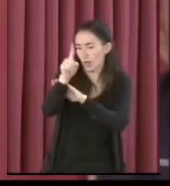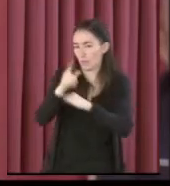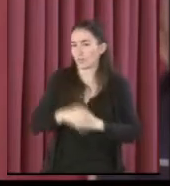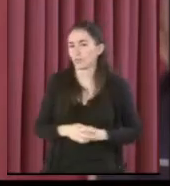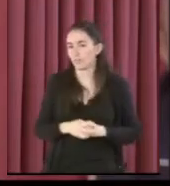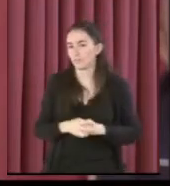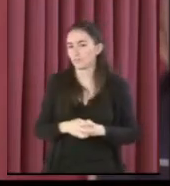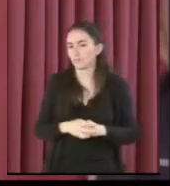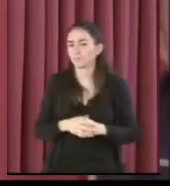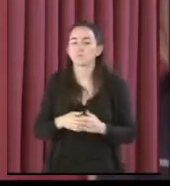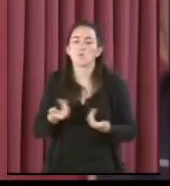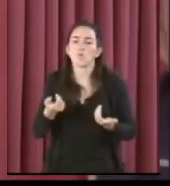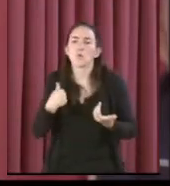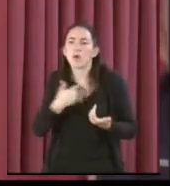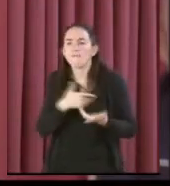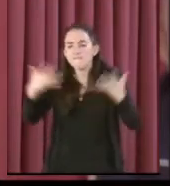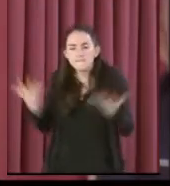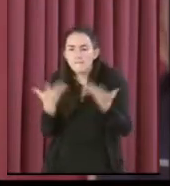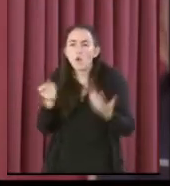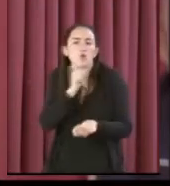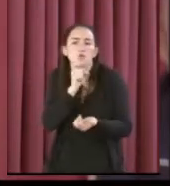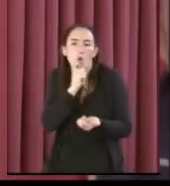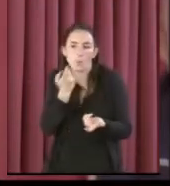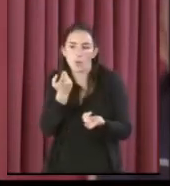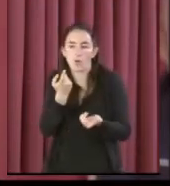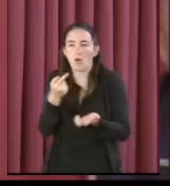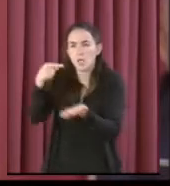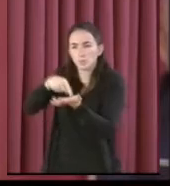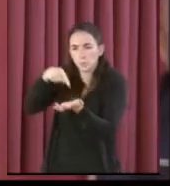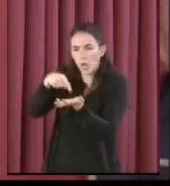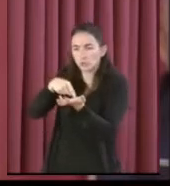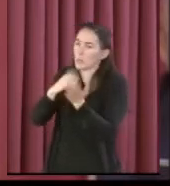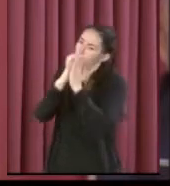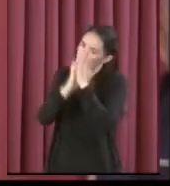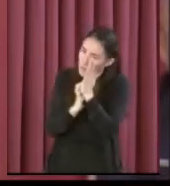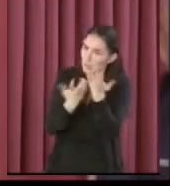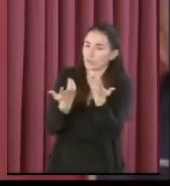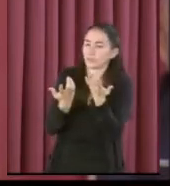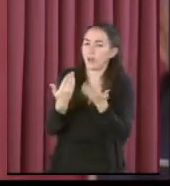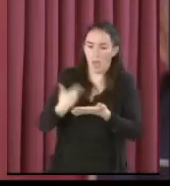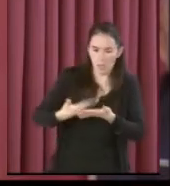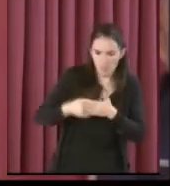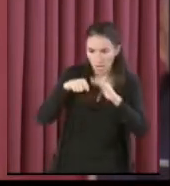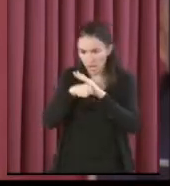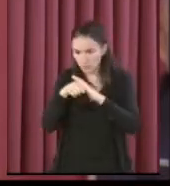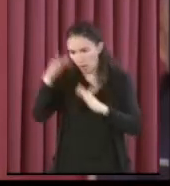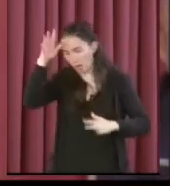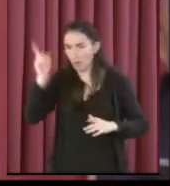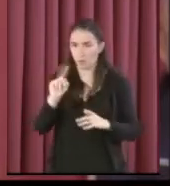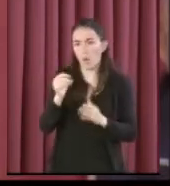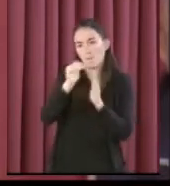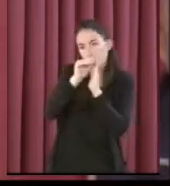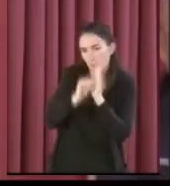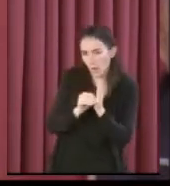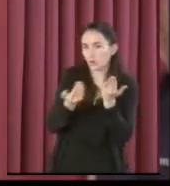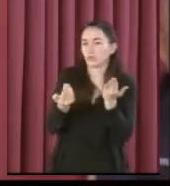esto? Se hace reduciendo la carga impositiva, eliminando trabas burocráticas, facilitando suelo industrial en